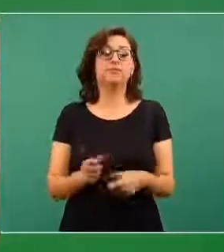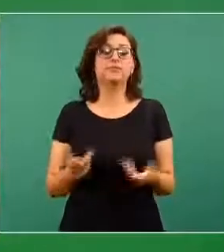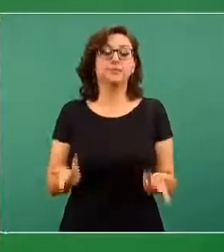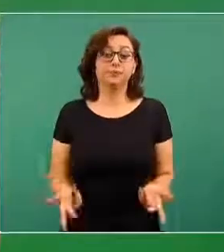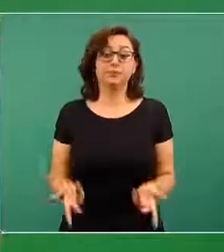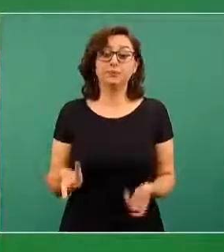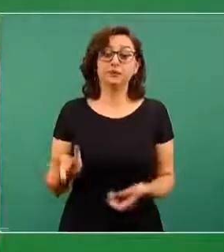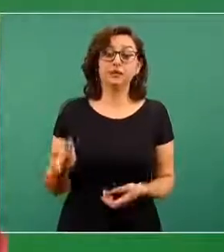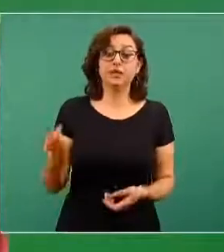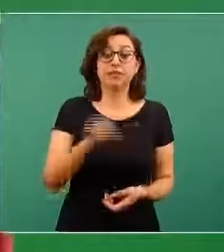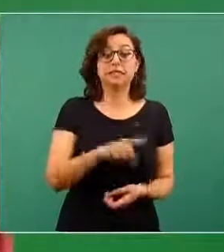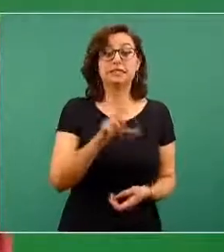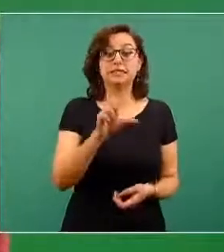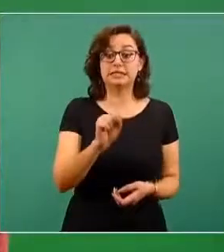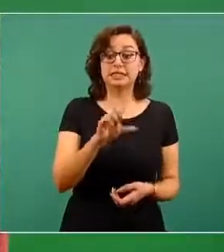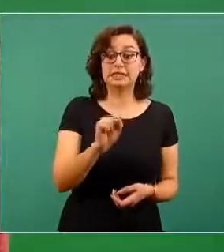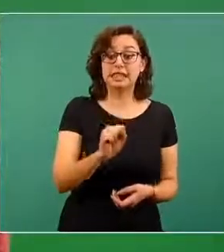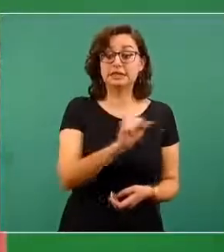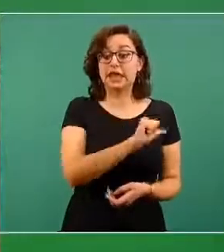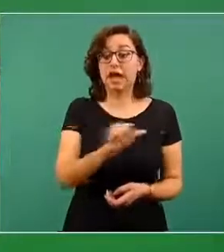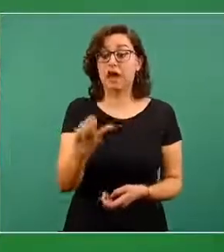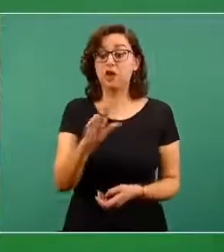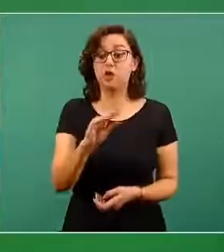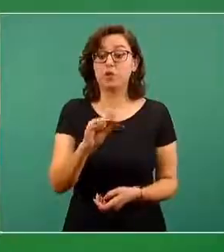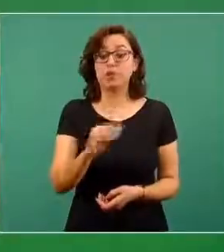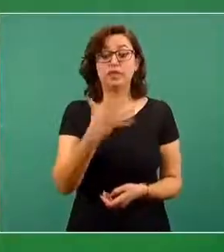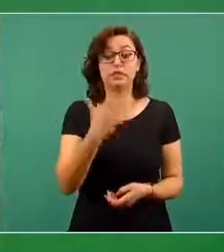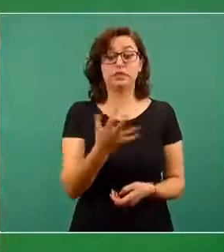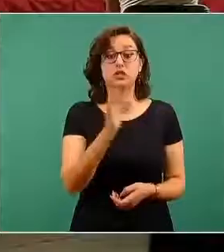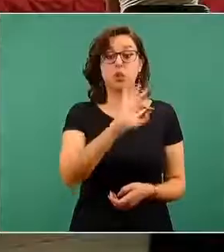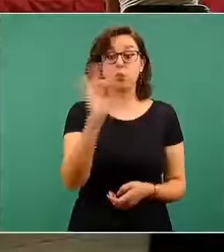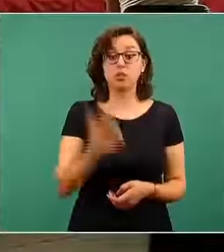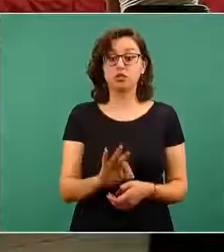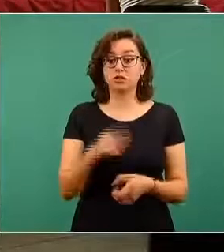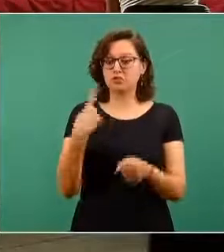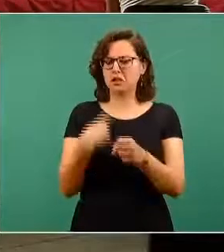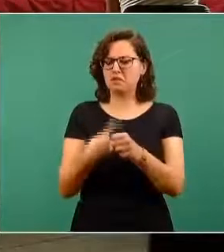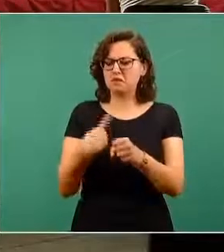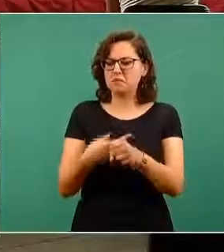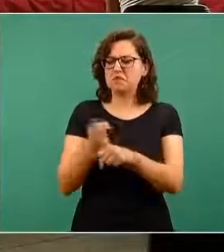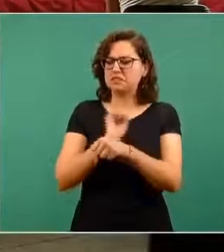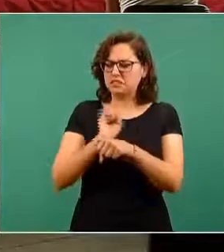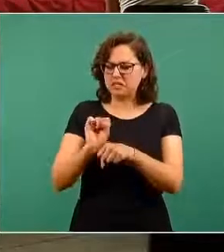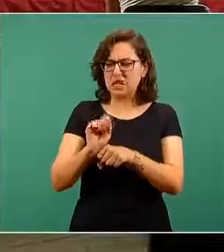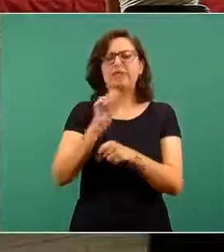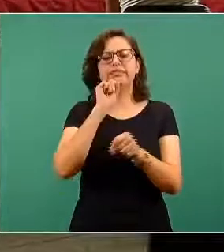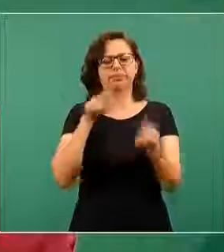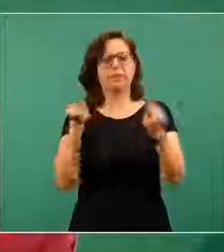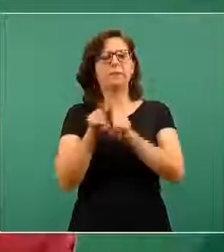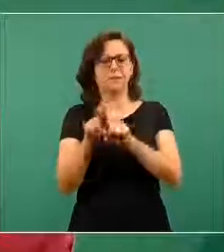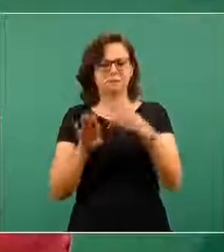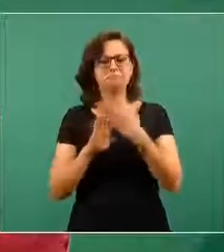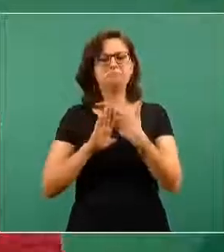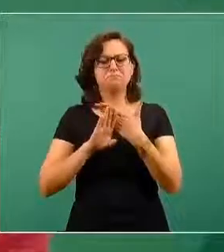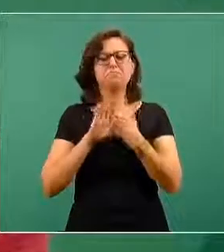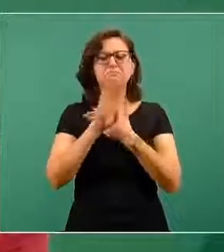despreciable, 60 y hasta el 95%, protegemos contra cualquier forma de la enfermedad, así sea la más